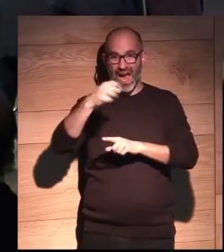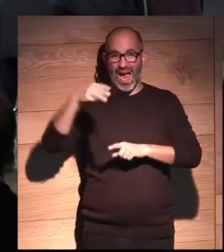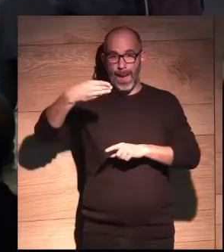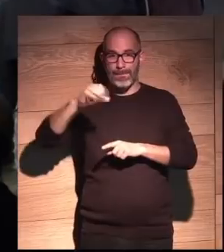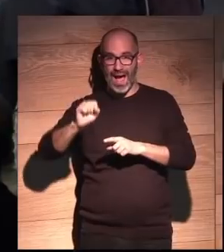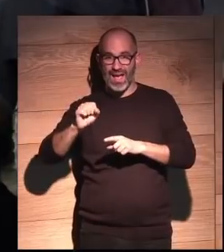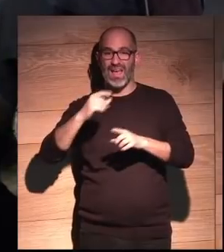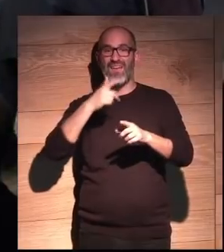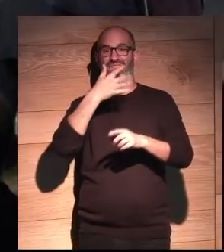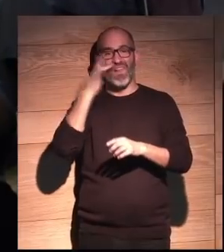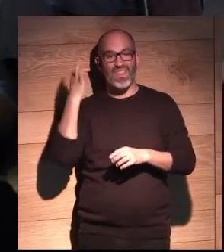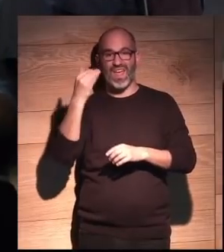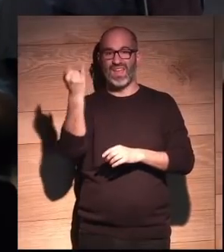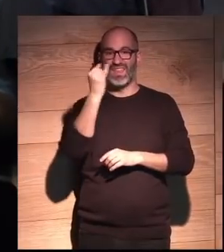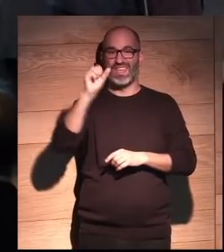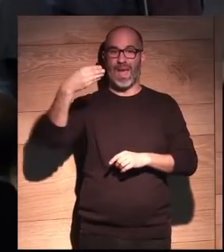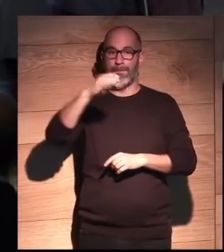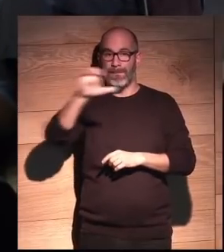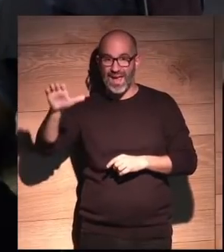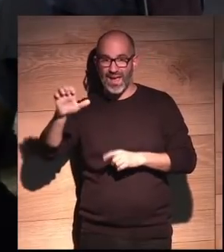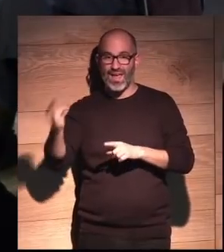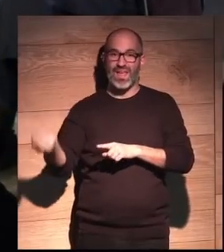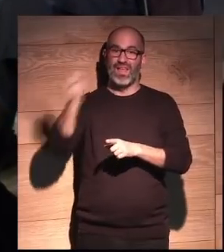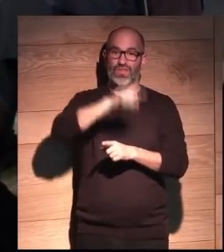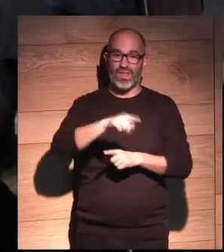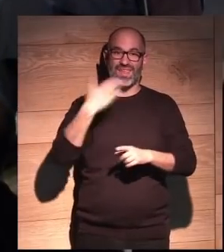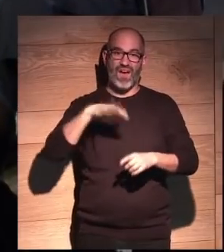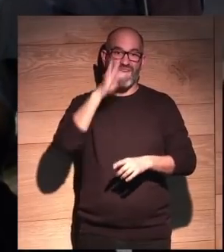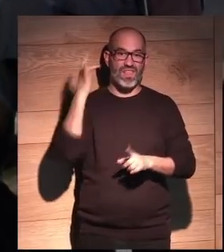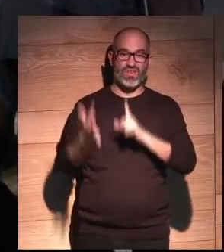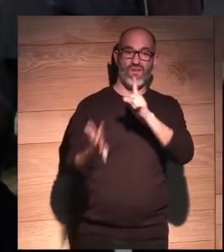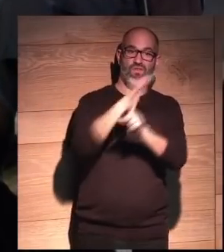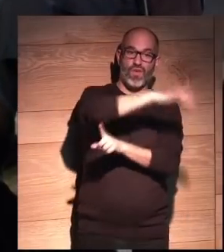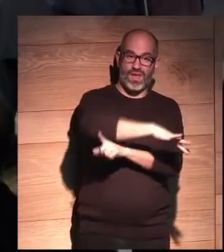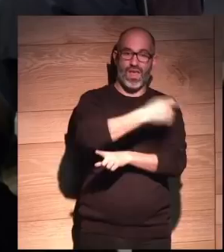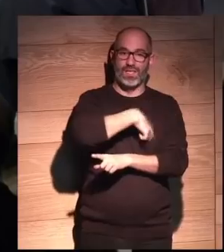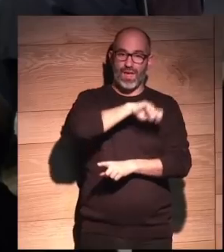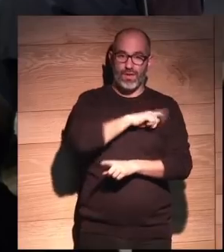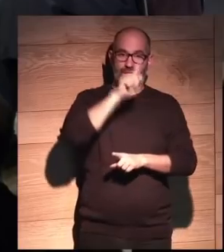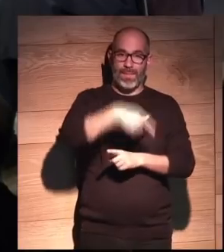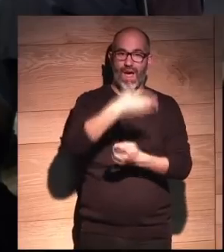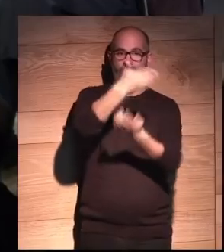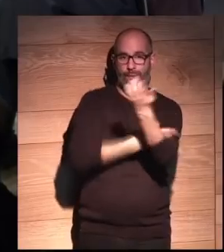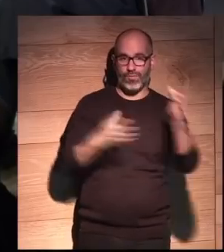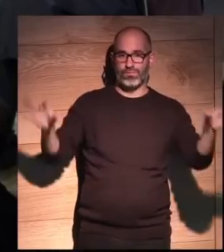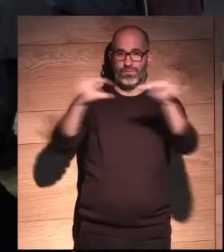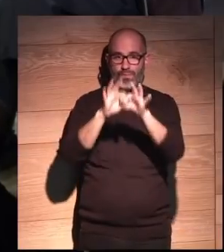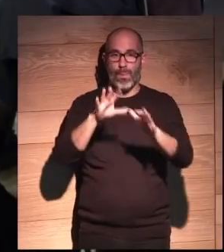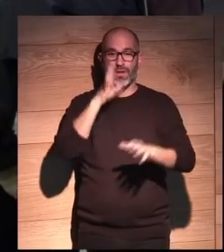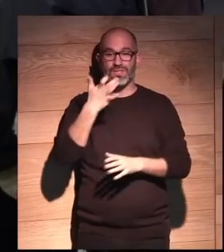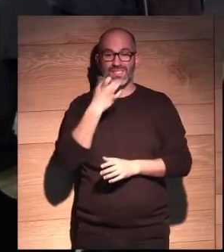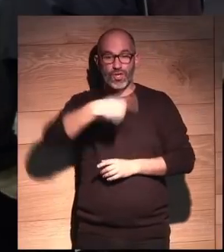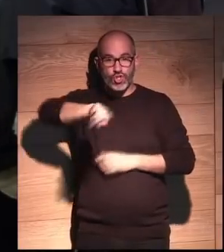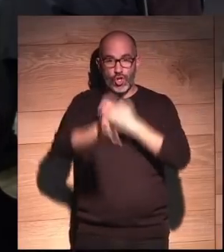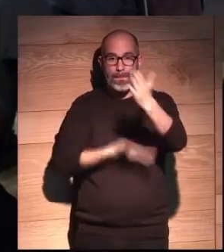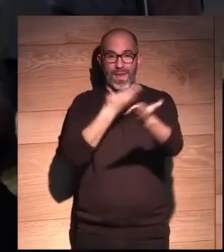francés jambé y los franceses nos dejan la palabra y a partir de jambé tenemos jamón. O sea que cuando pedimos